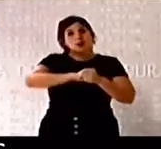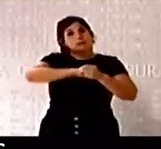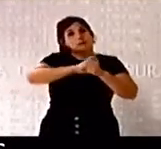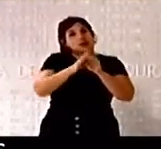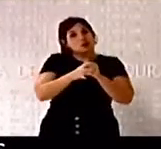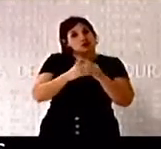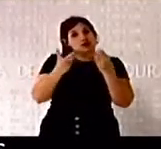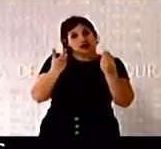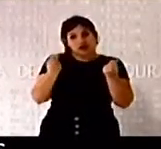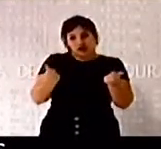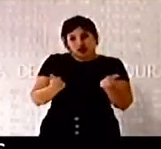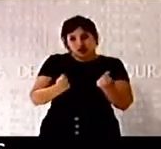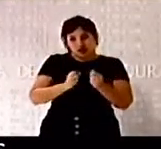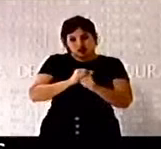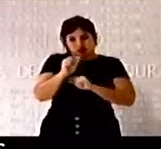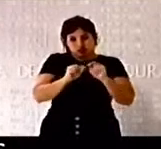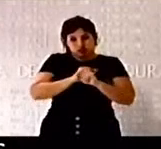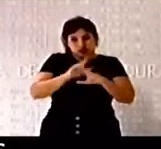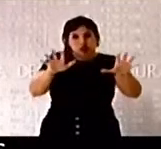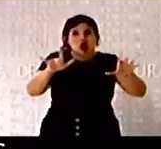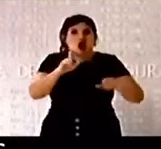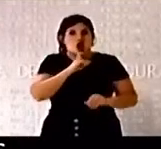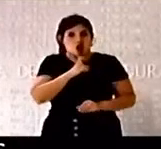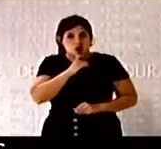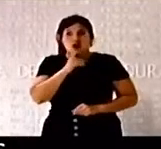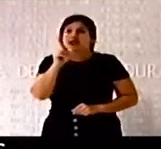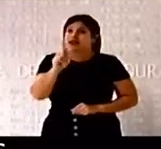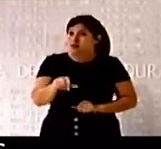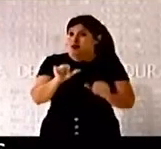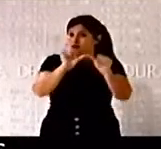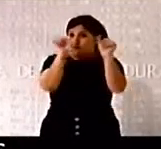días y también el crecimiento potencial que tiene el virus